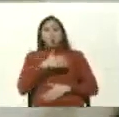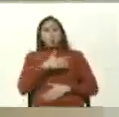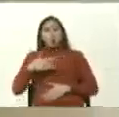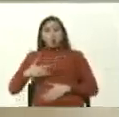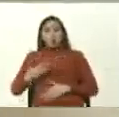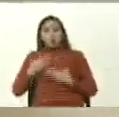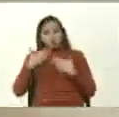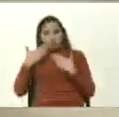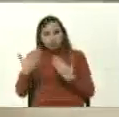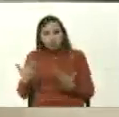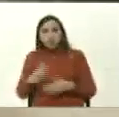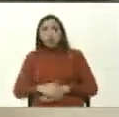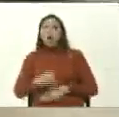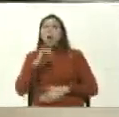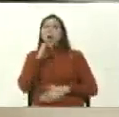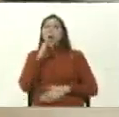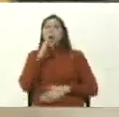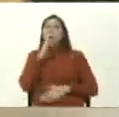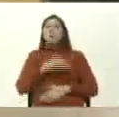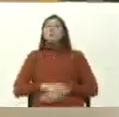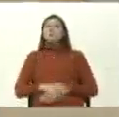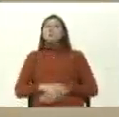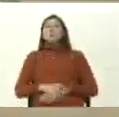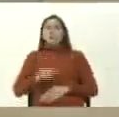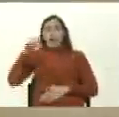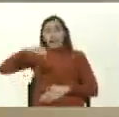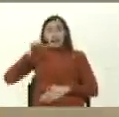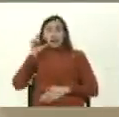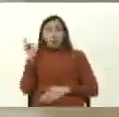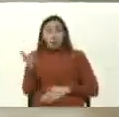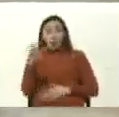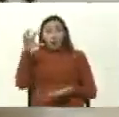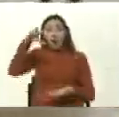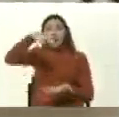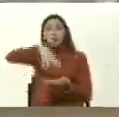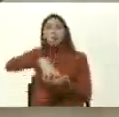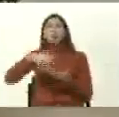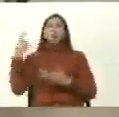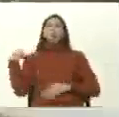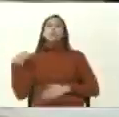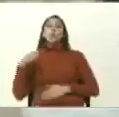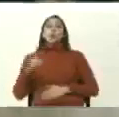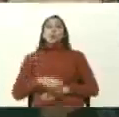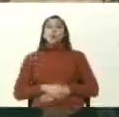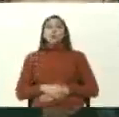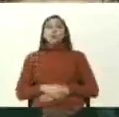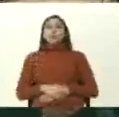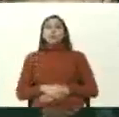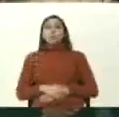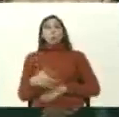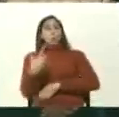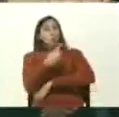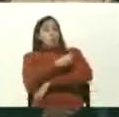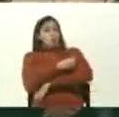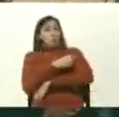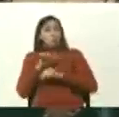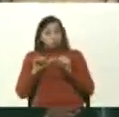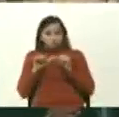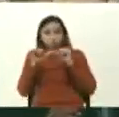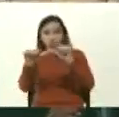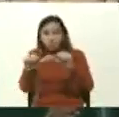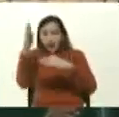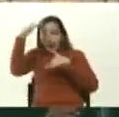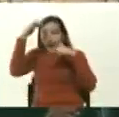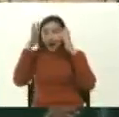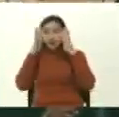su permiso, quiero informar lo siguiente. En el estado Guárico, en el día de hoy, aquí tenemos nosotros un punto de vacunación permanente